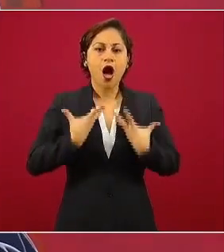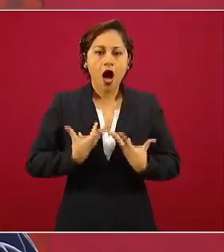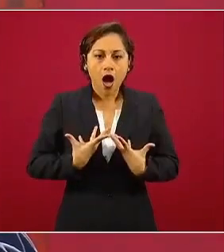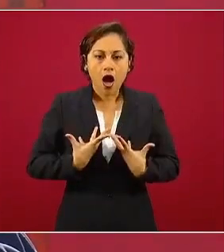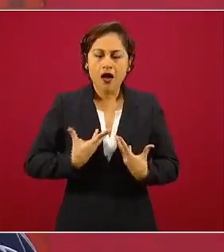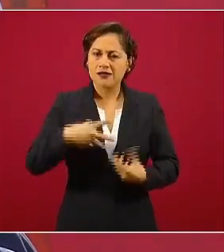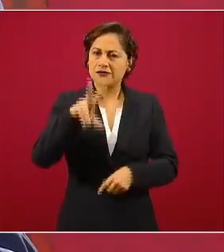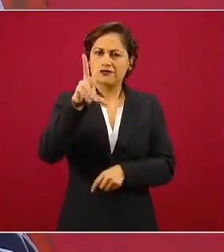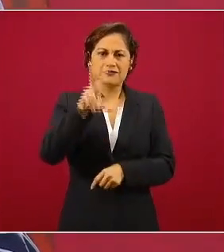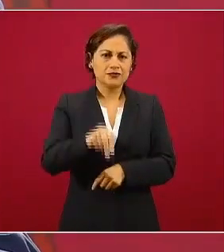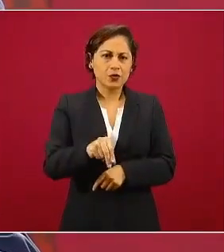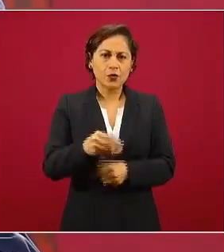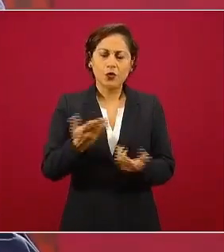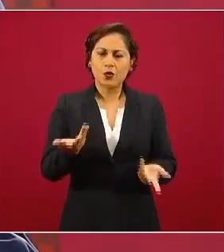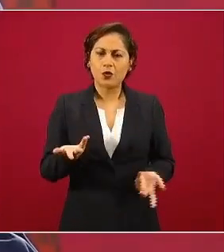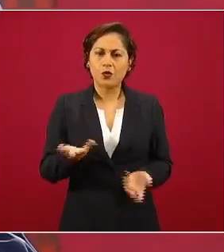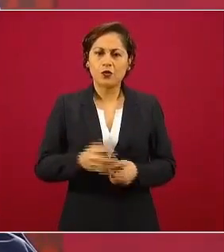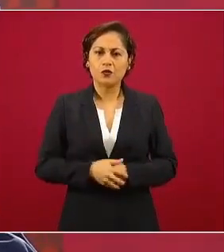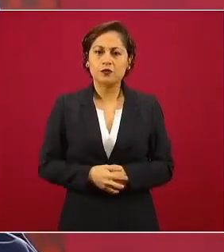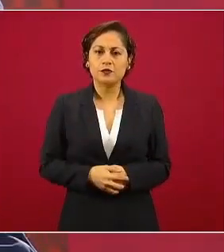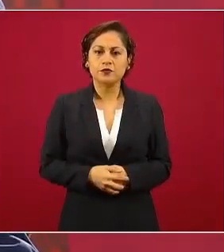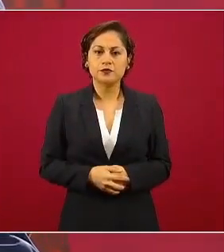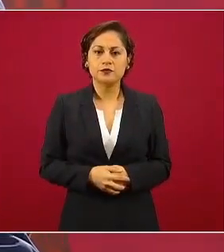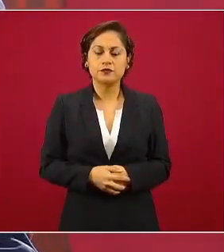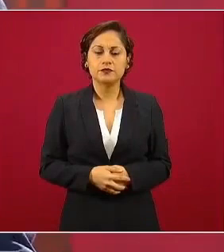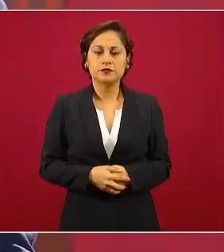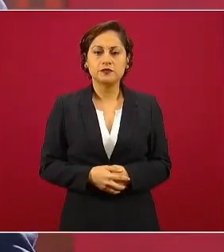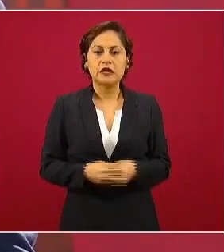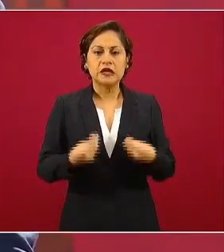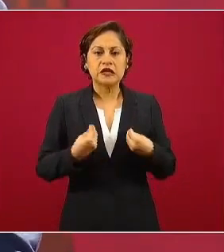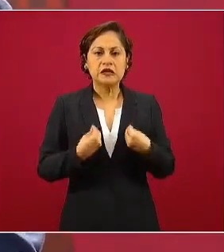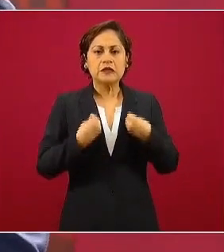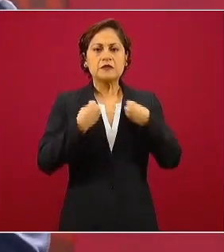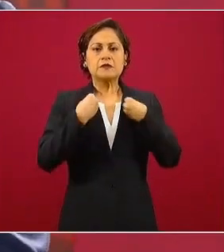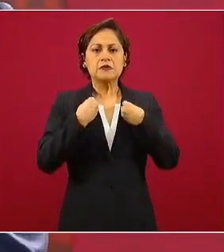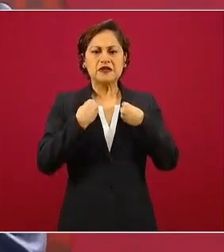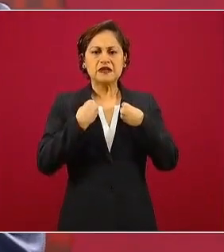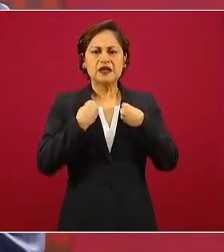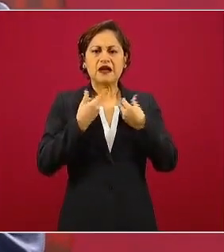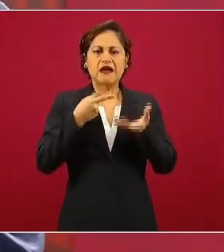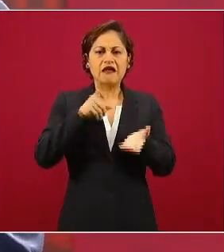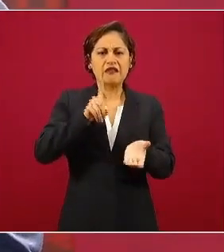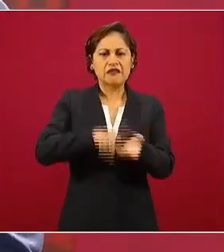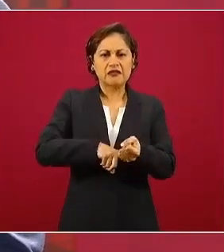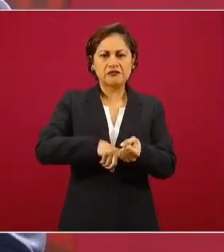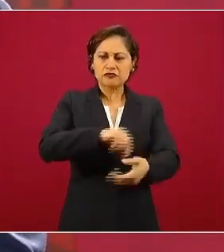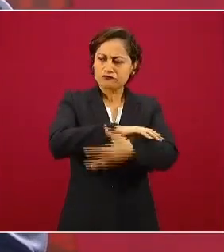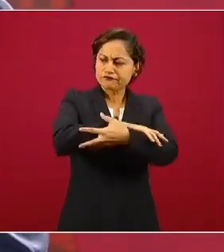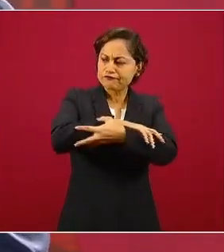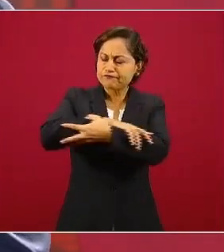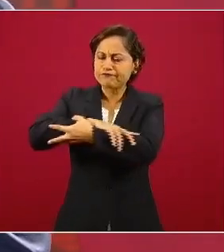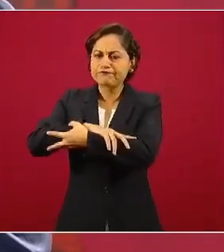llevar a la práctica la solidaridad, la fraternidad,